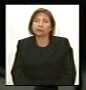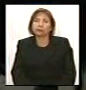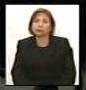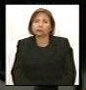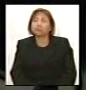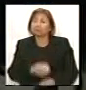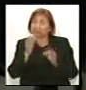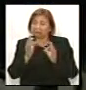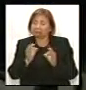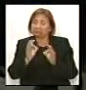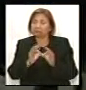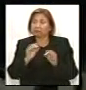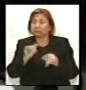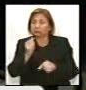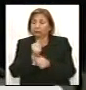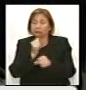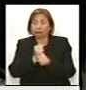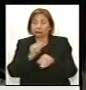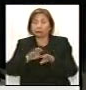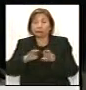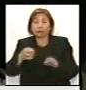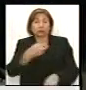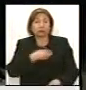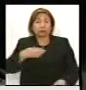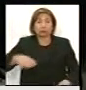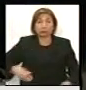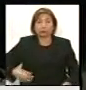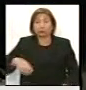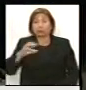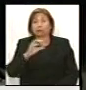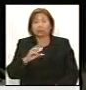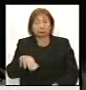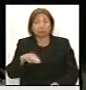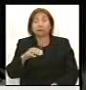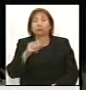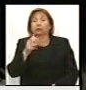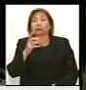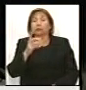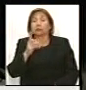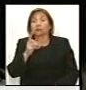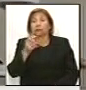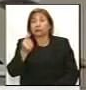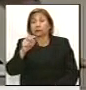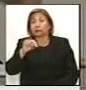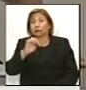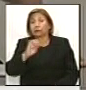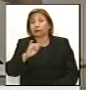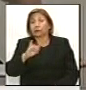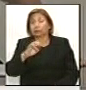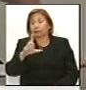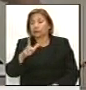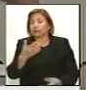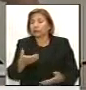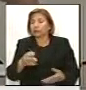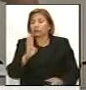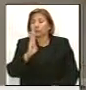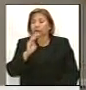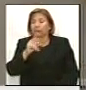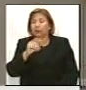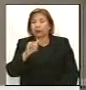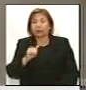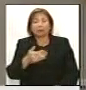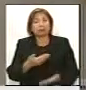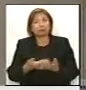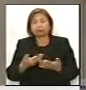En efecto, y esta mesa de trabajo asistieron el presidente del Congreso de la República, Daniel Salaverry, y los congresistas Betty Ananculí y